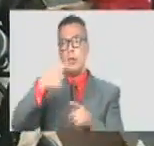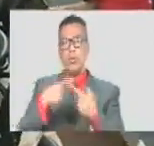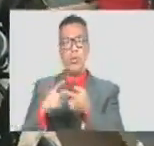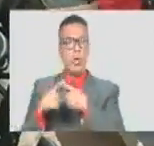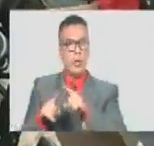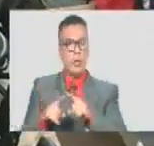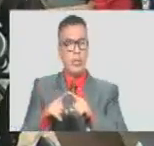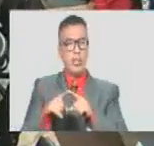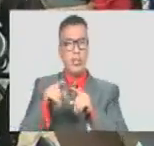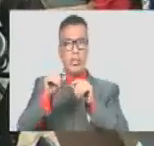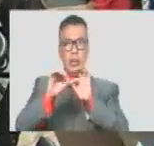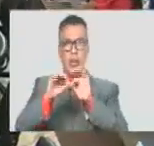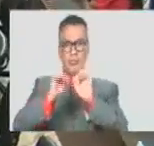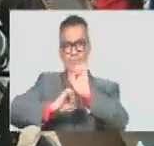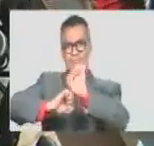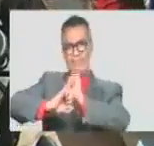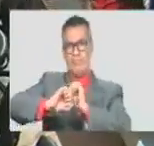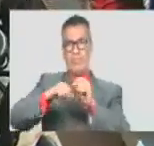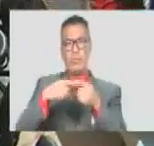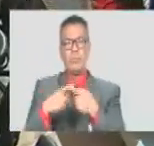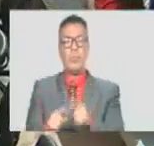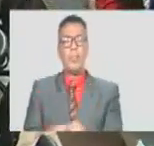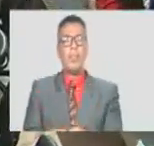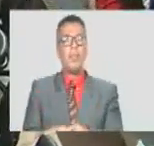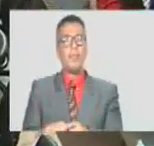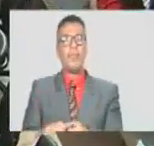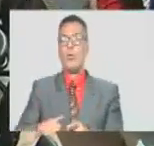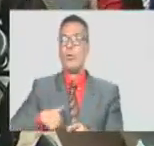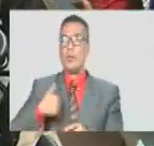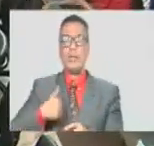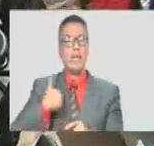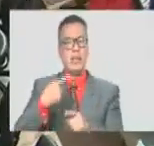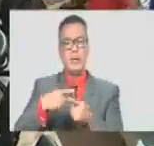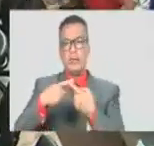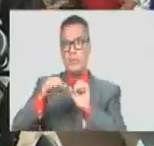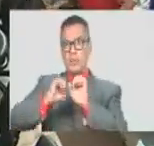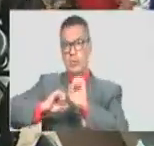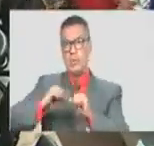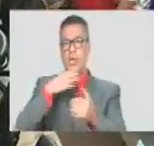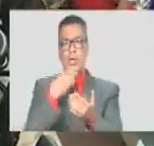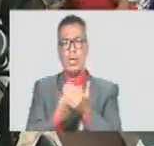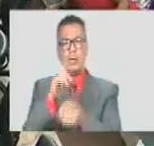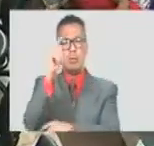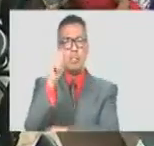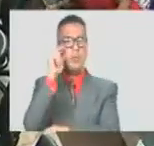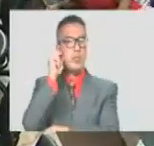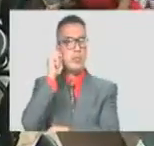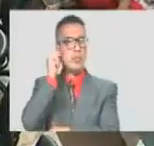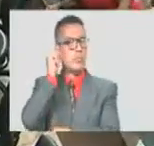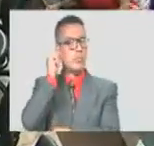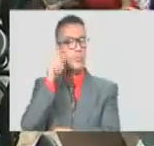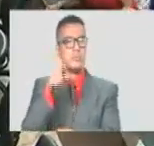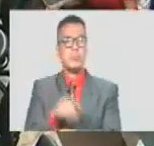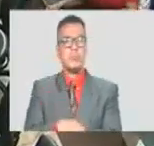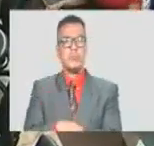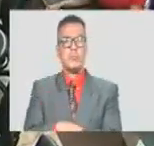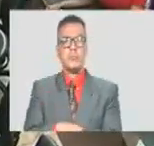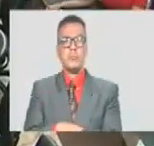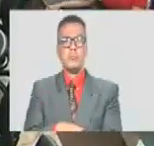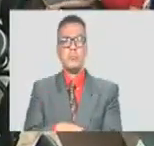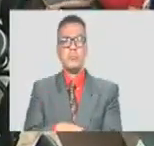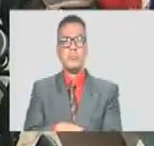de discriminación. Adelante, diputada. Muchas gracias. No, bueno, a los afrodescendientes los podemos aplaudir,